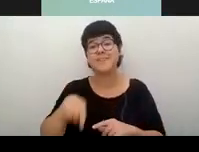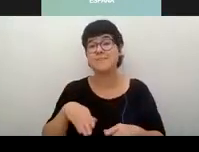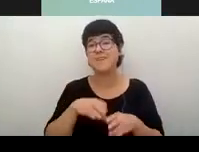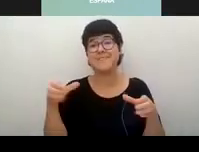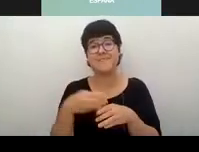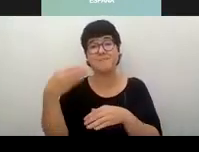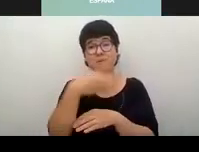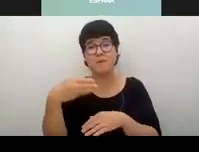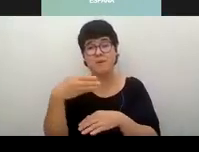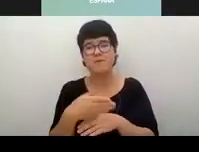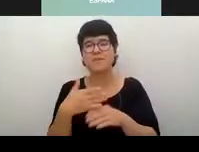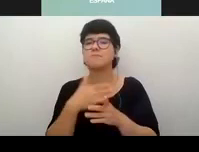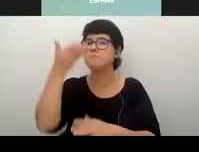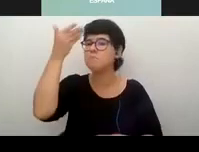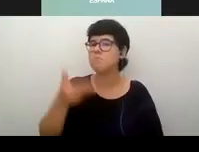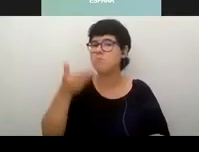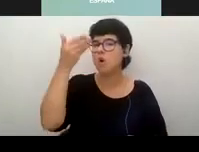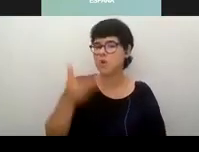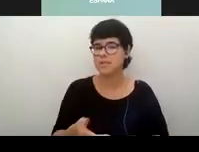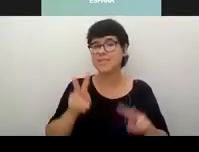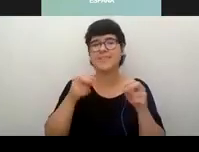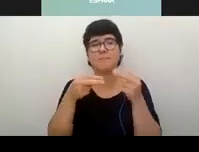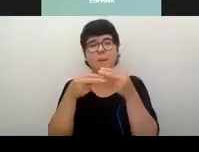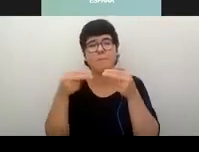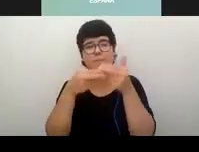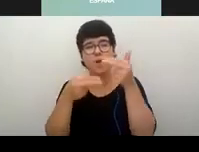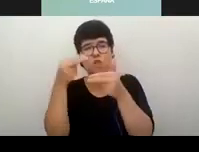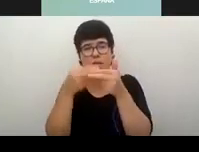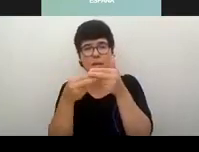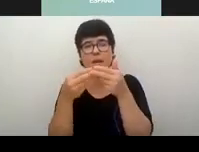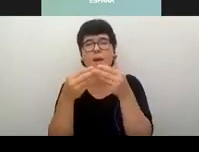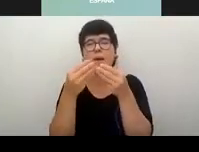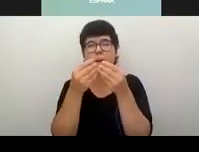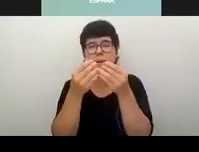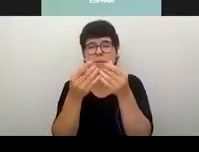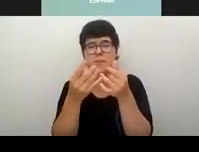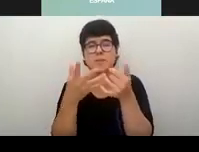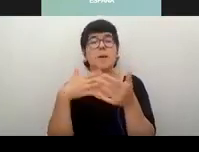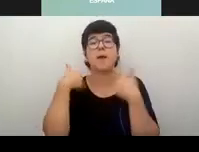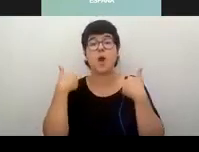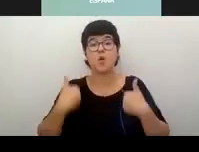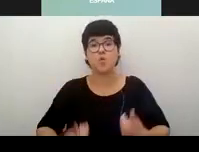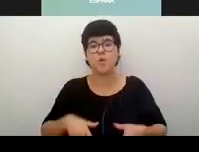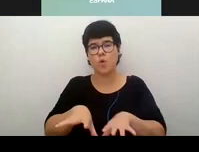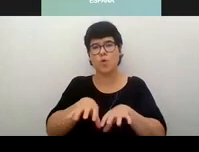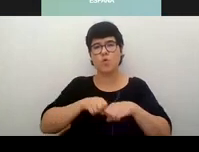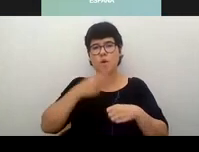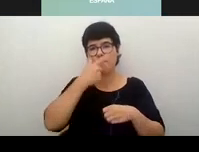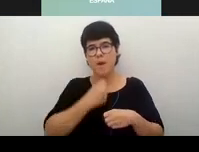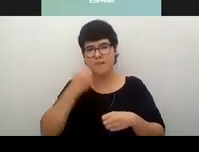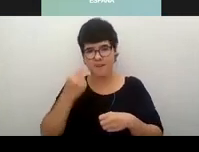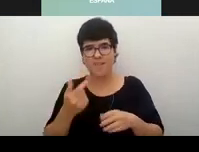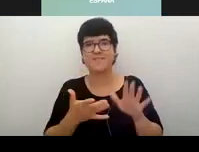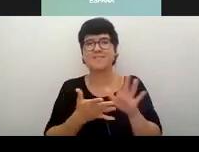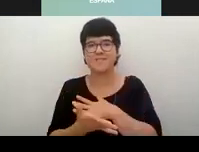los principios activos, es decir, de las proteínas o de los lípidos, en el caso de las proteínas, su degradación a